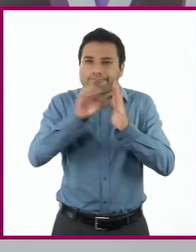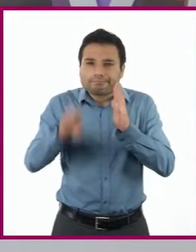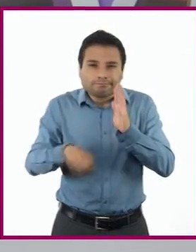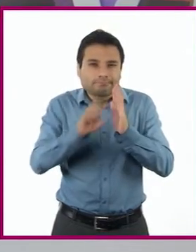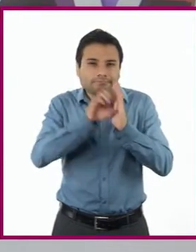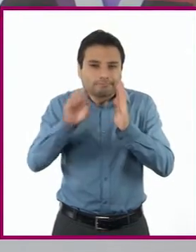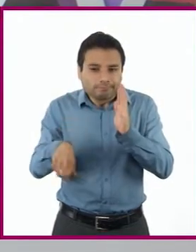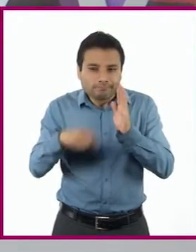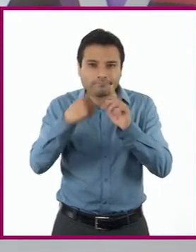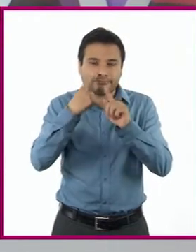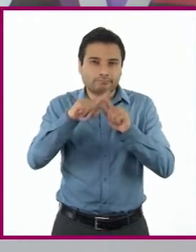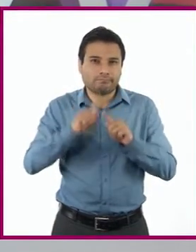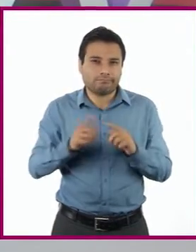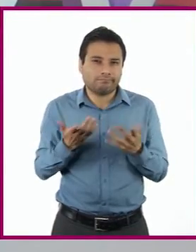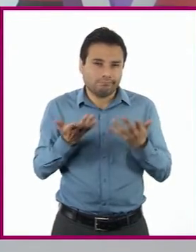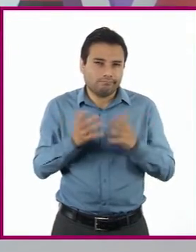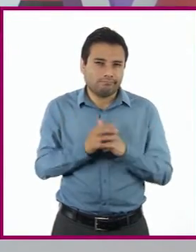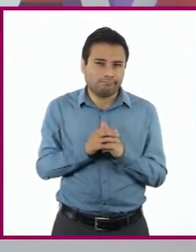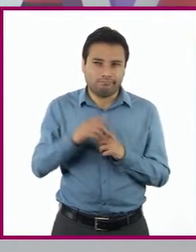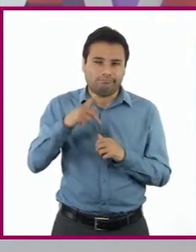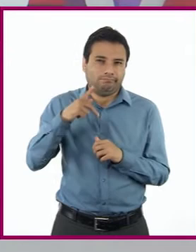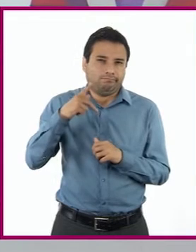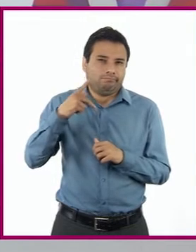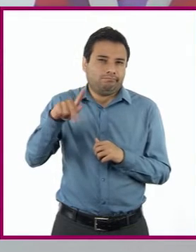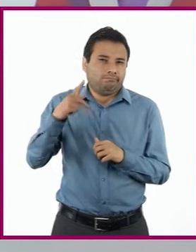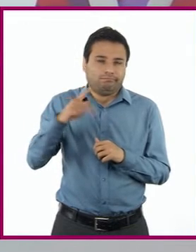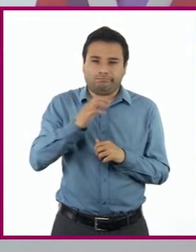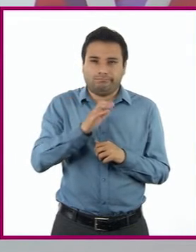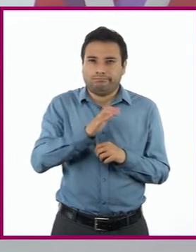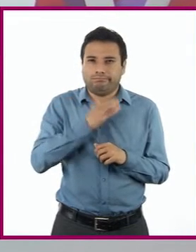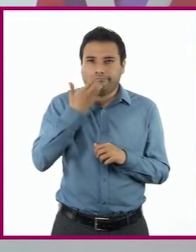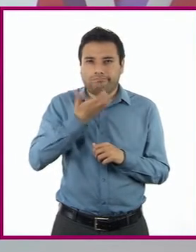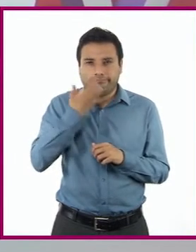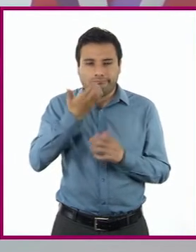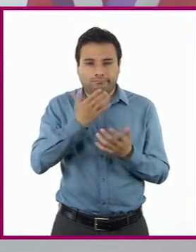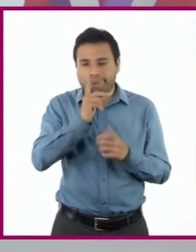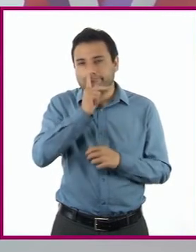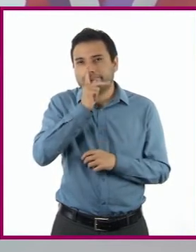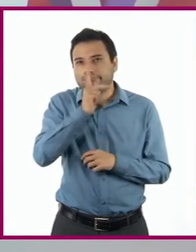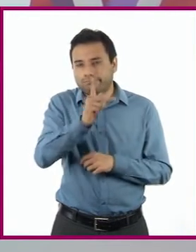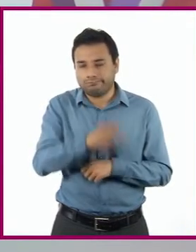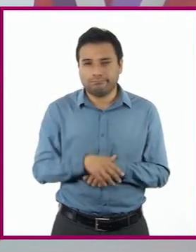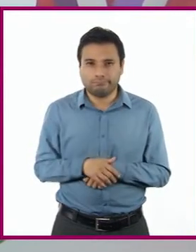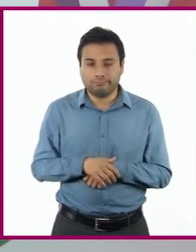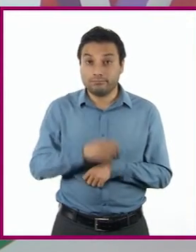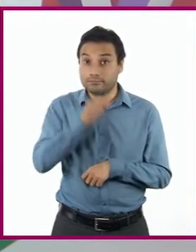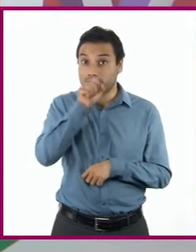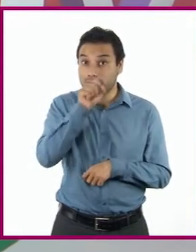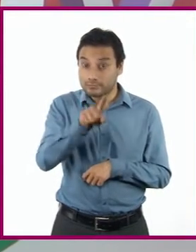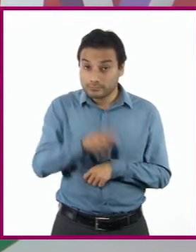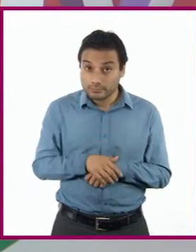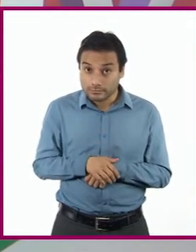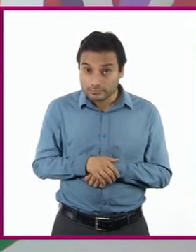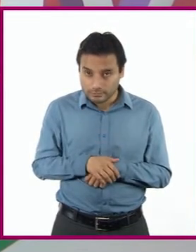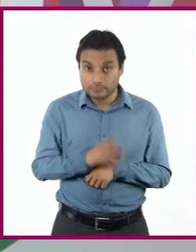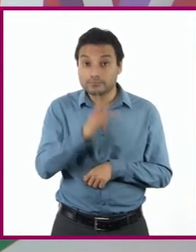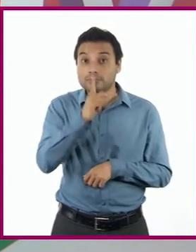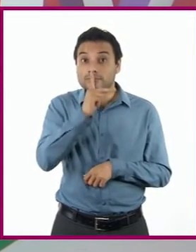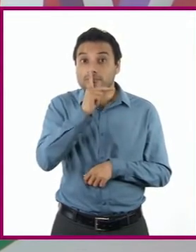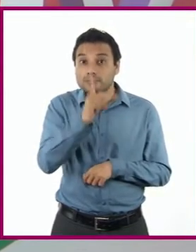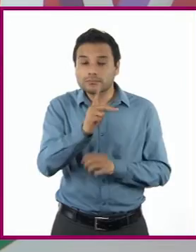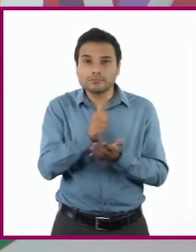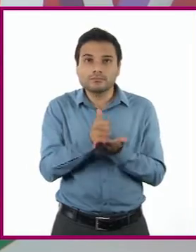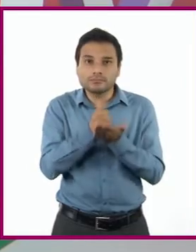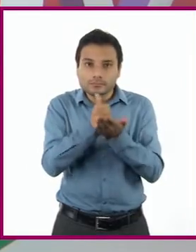claros del uso de distintas expresiones que tienen diversas funciones, pero sobre todo que le dan coherencia